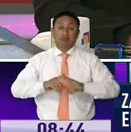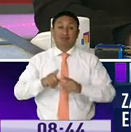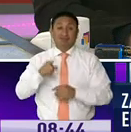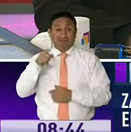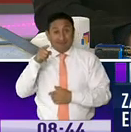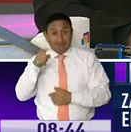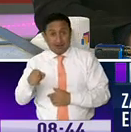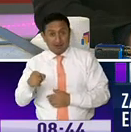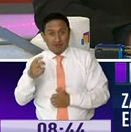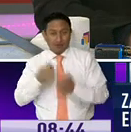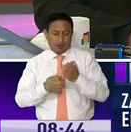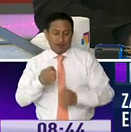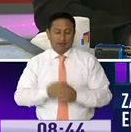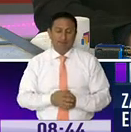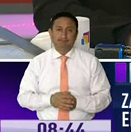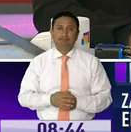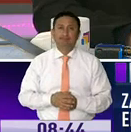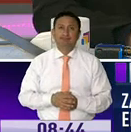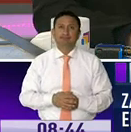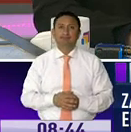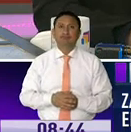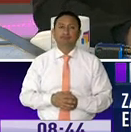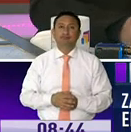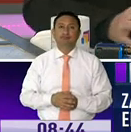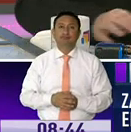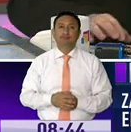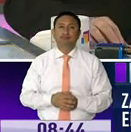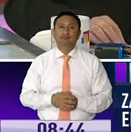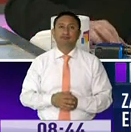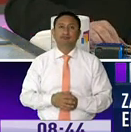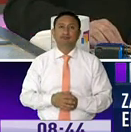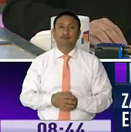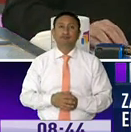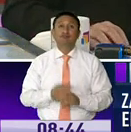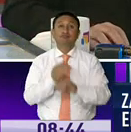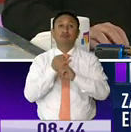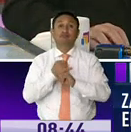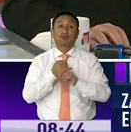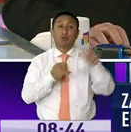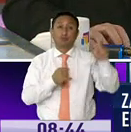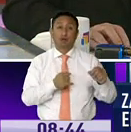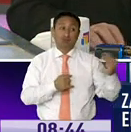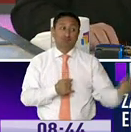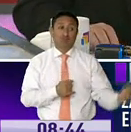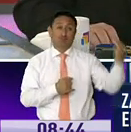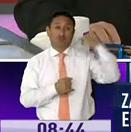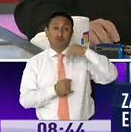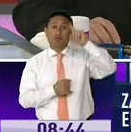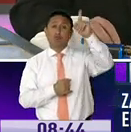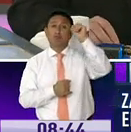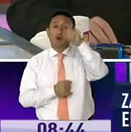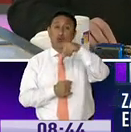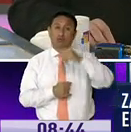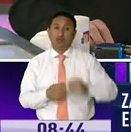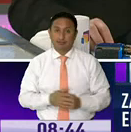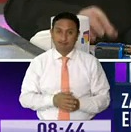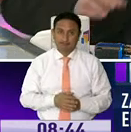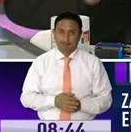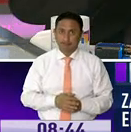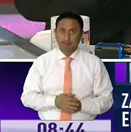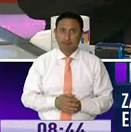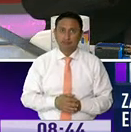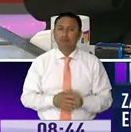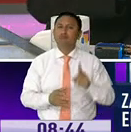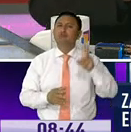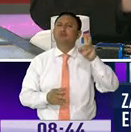tenemos varios problemas en algunos sectores. Ingeniero Zapata, nos han hecho llegar los ciudadanos algunas inquietudes referentes justamente